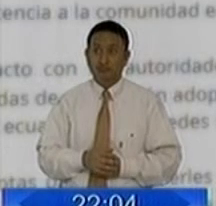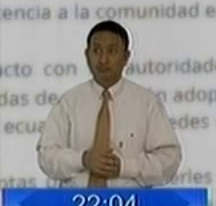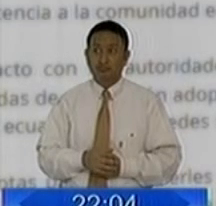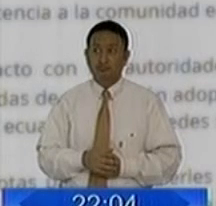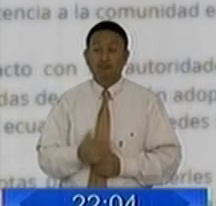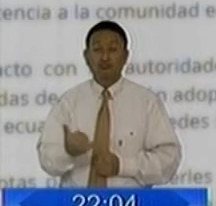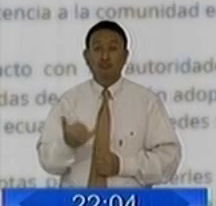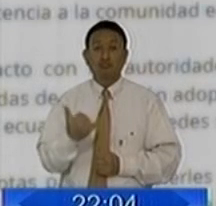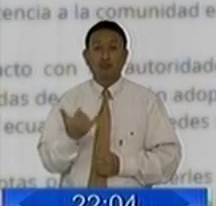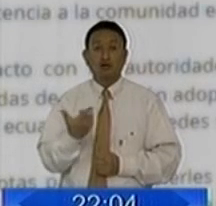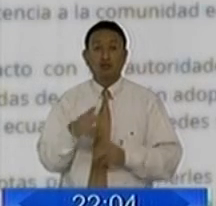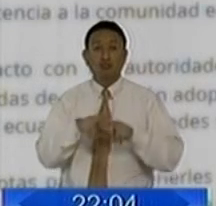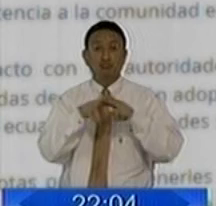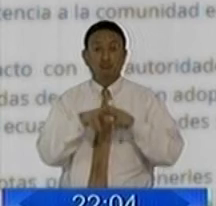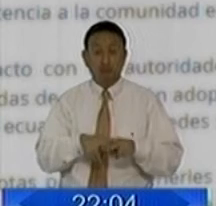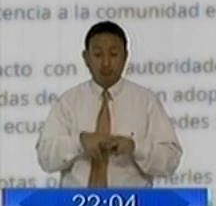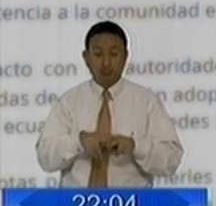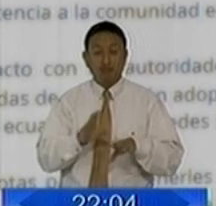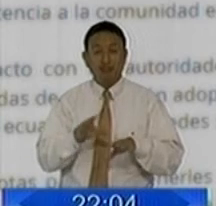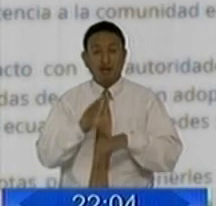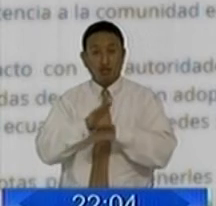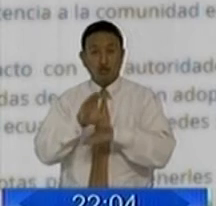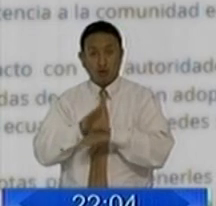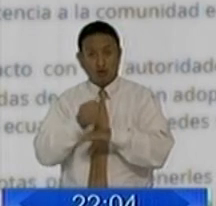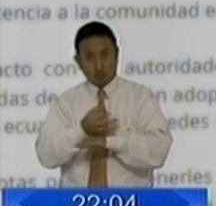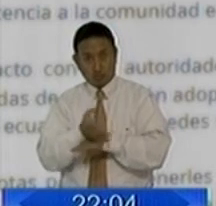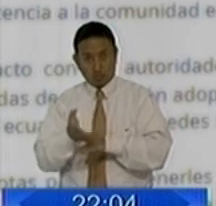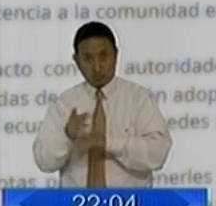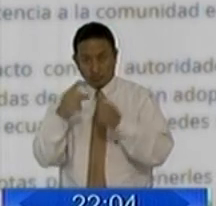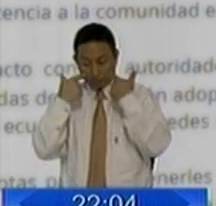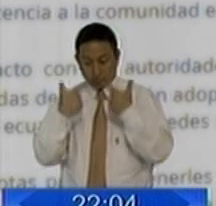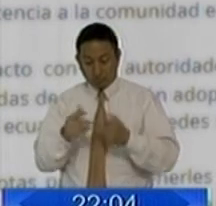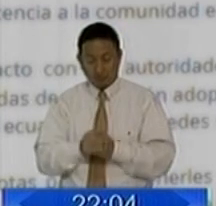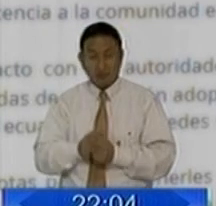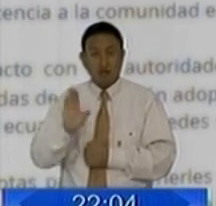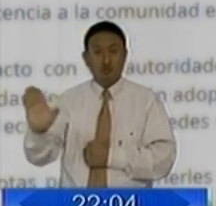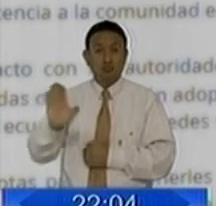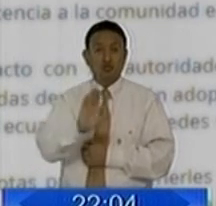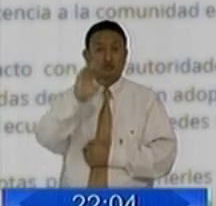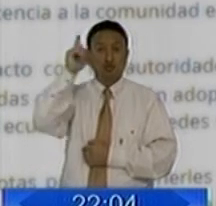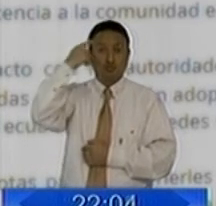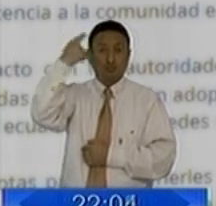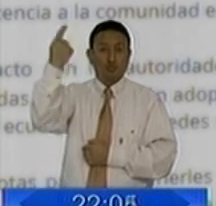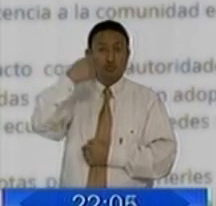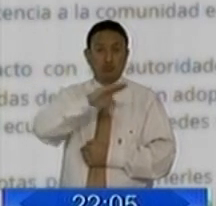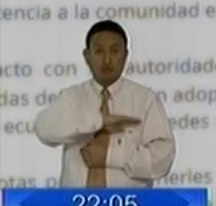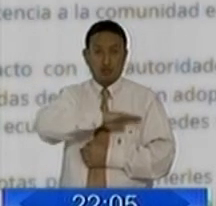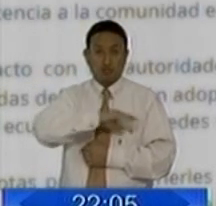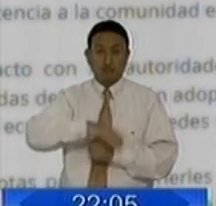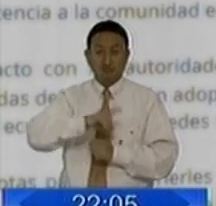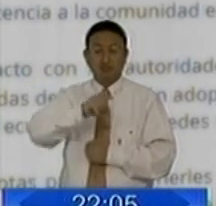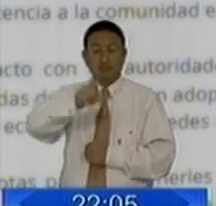están haciendo el seguimiento estricto de las recomendaciones sanitarias de los gobiernos nacionales y locales donde